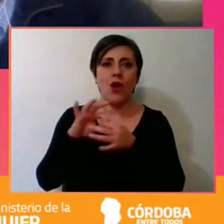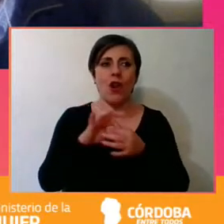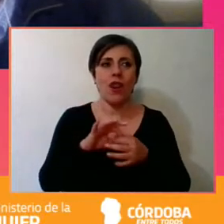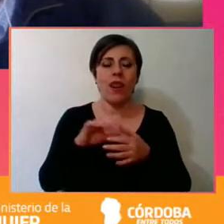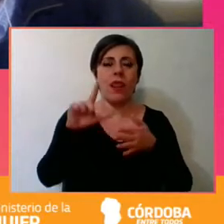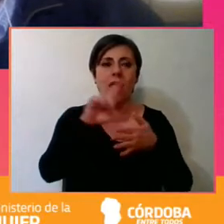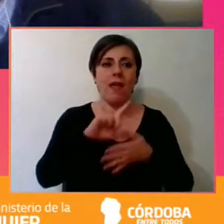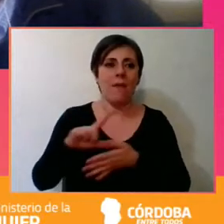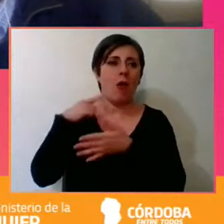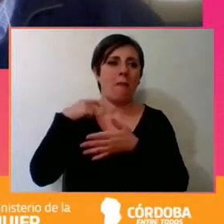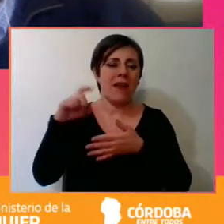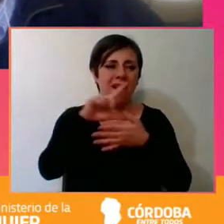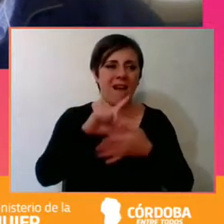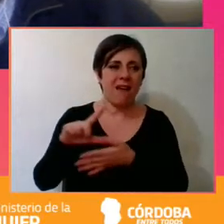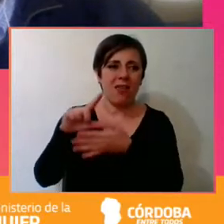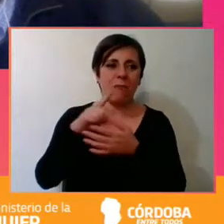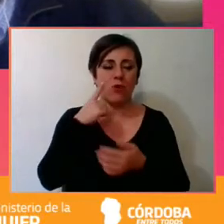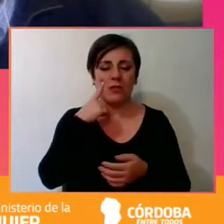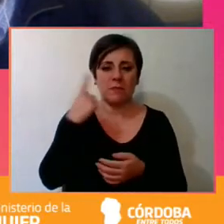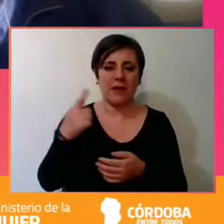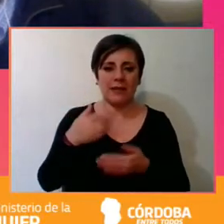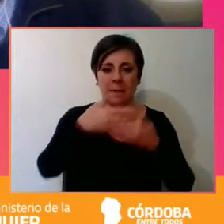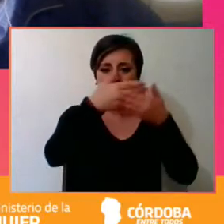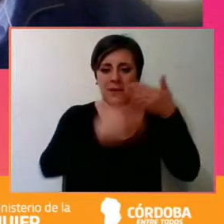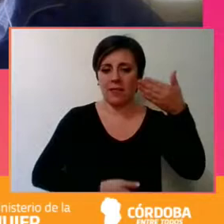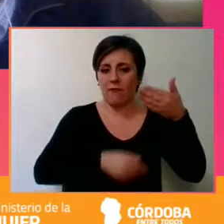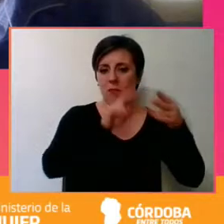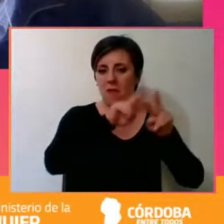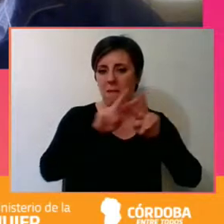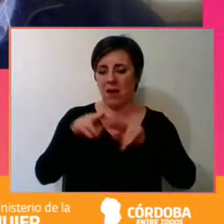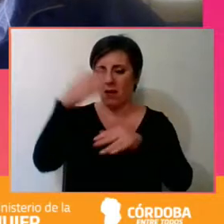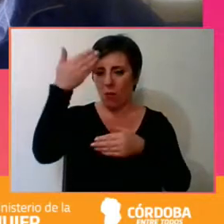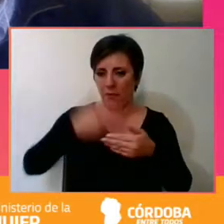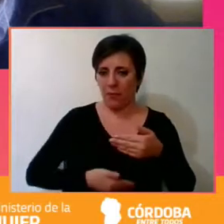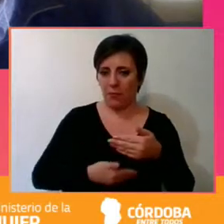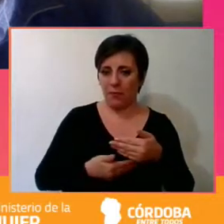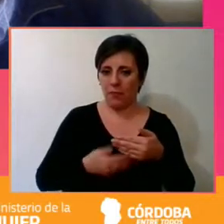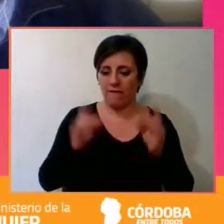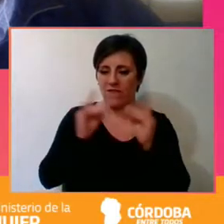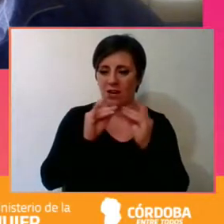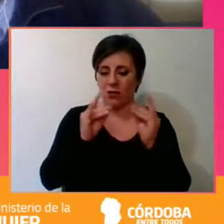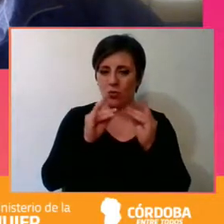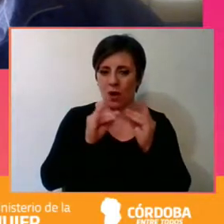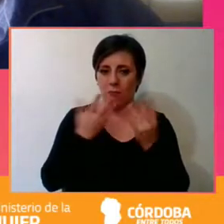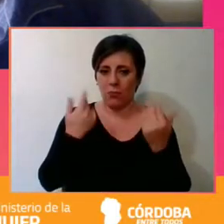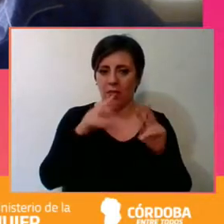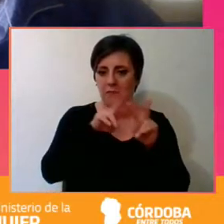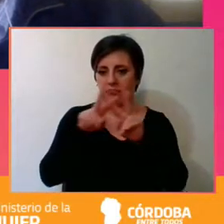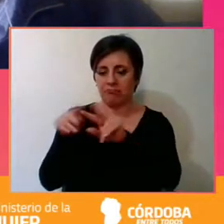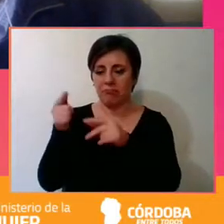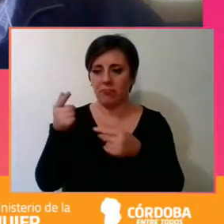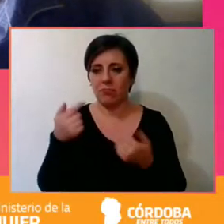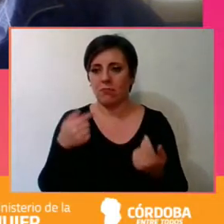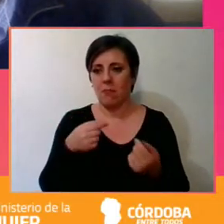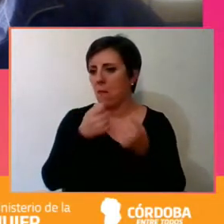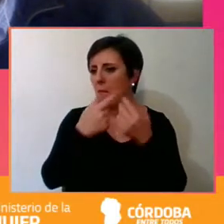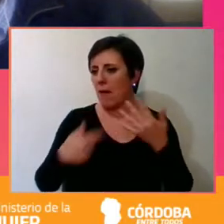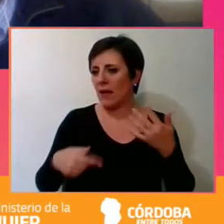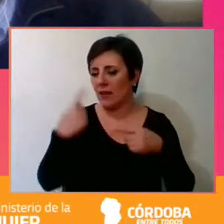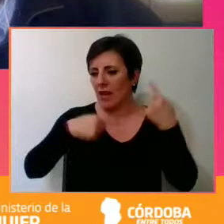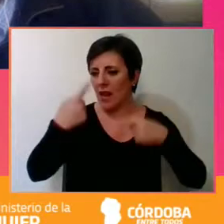tiene una plataforma virtual donde pueden acceder, luego pueden googlear y va a ser material que vamos a